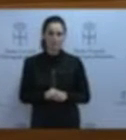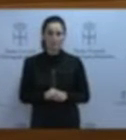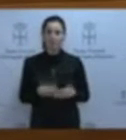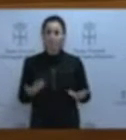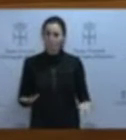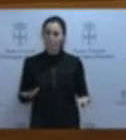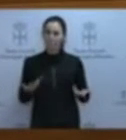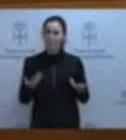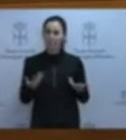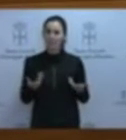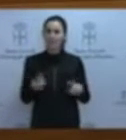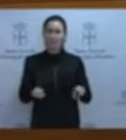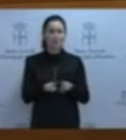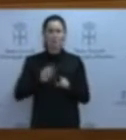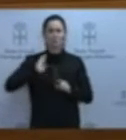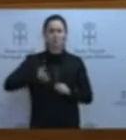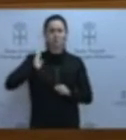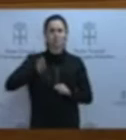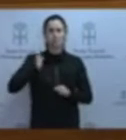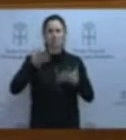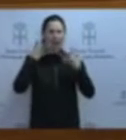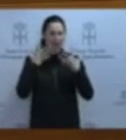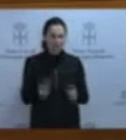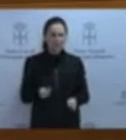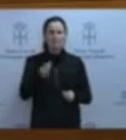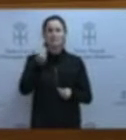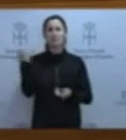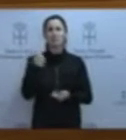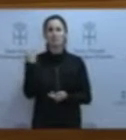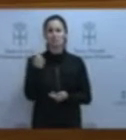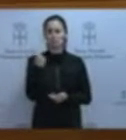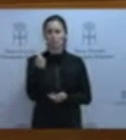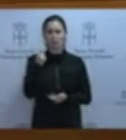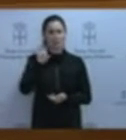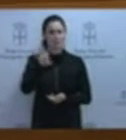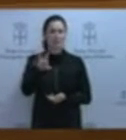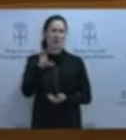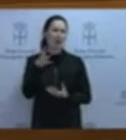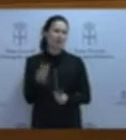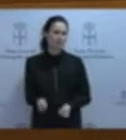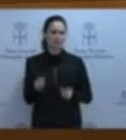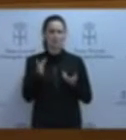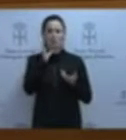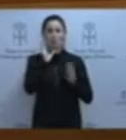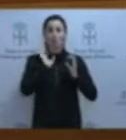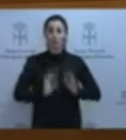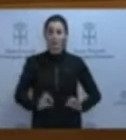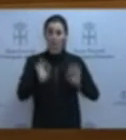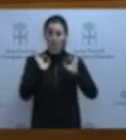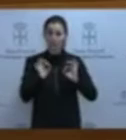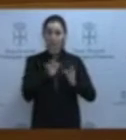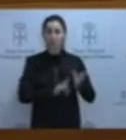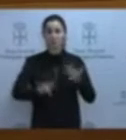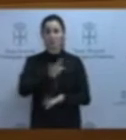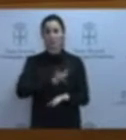Son muchos los martillazos que les han caído encima a los pensionistas de nuestro país, precisamente cuando en plena